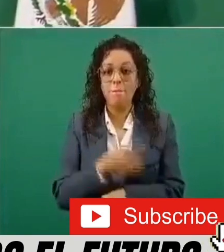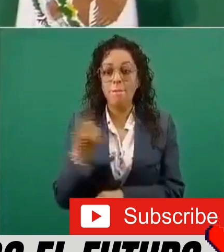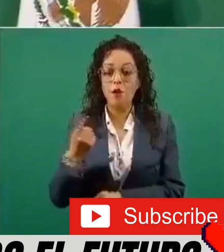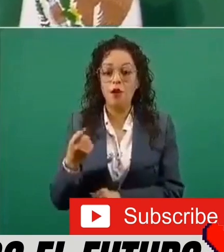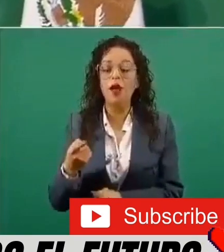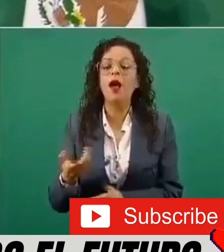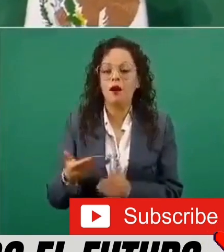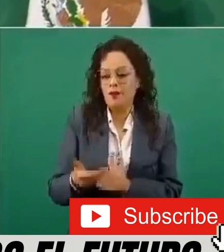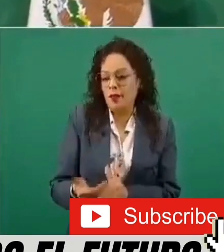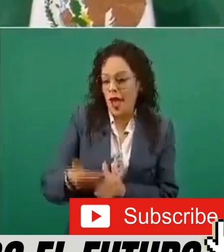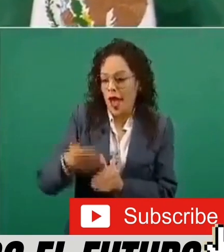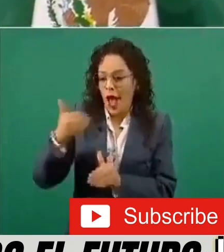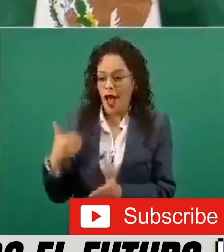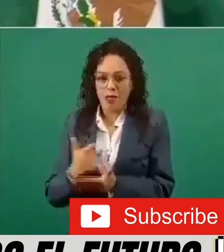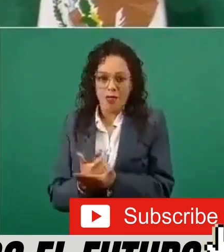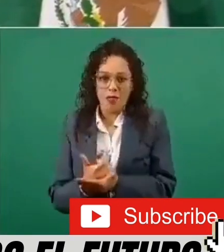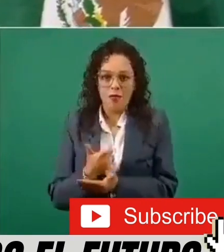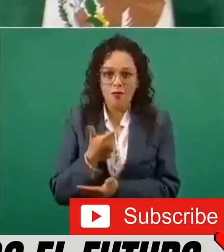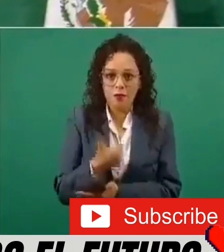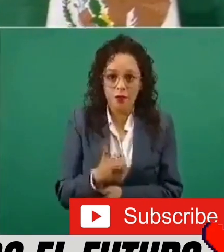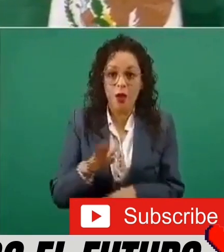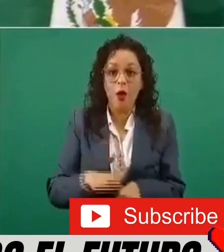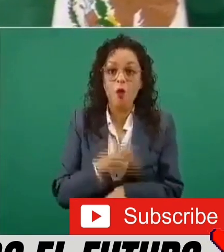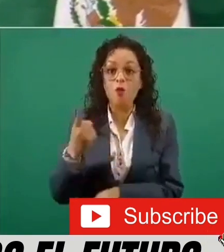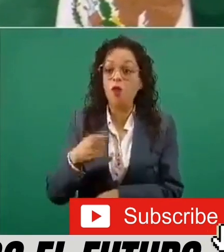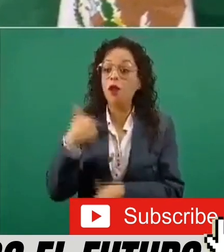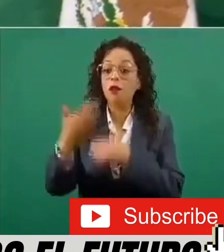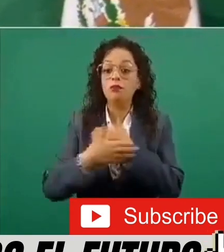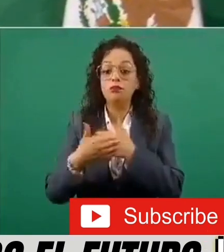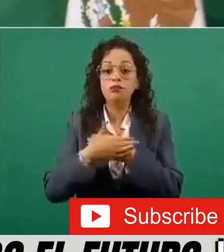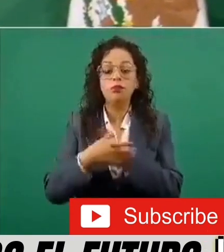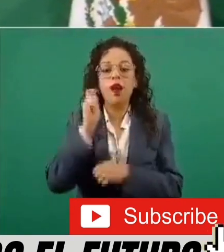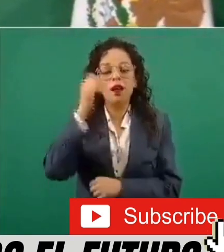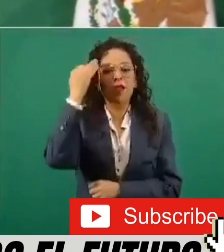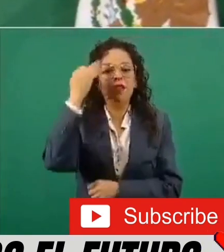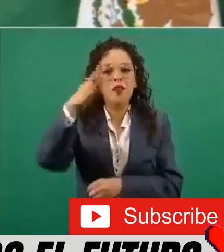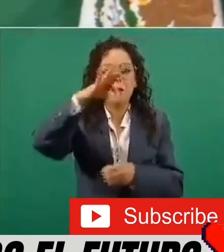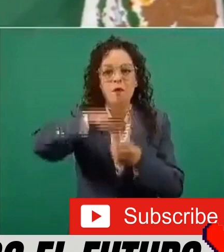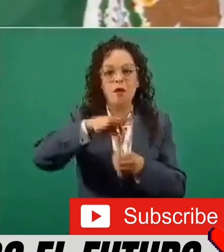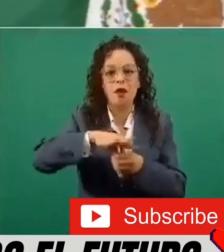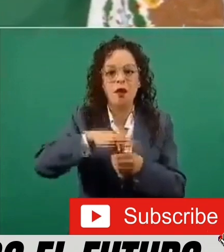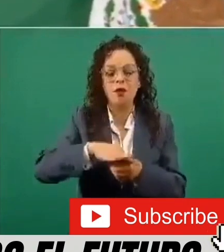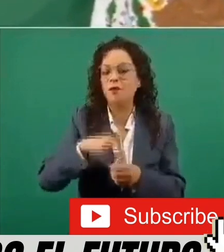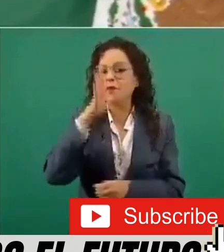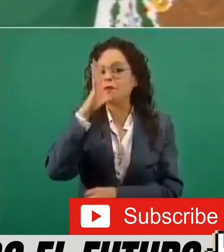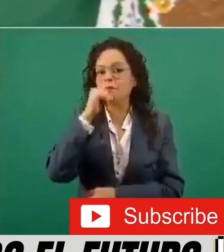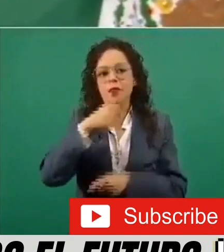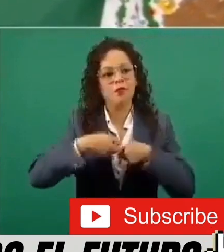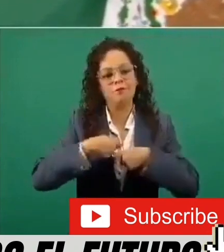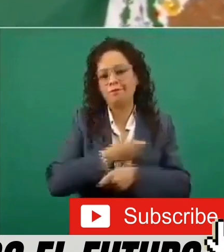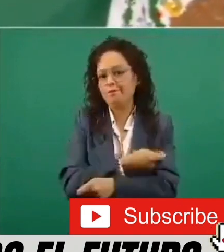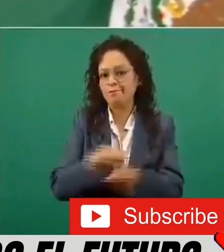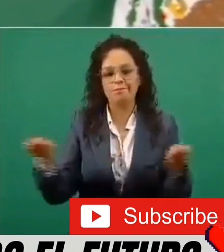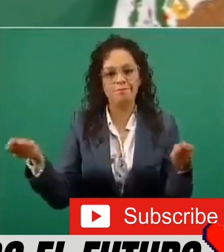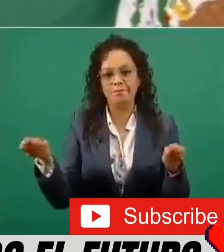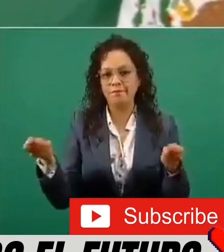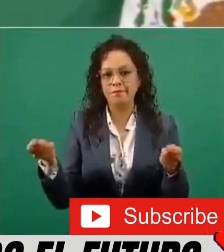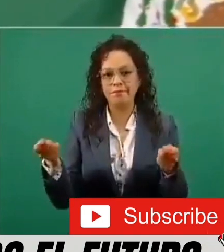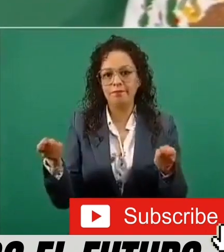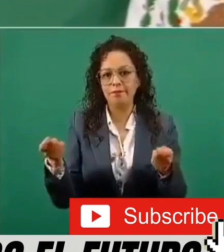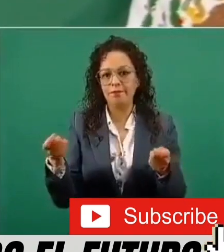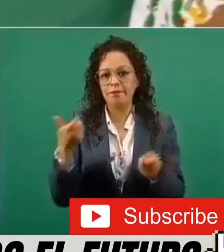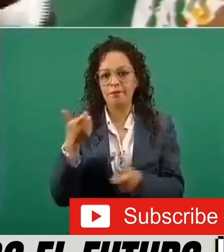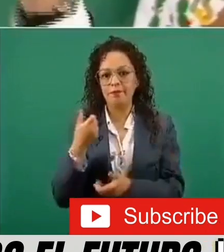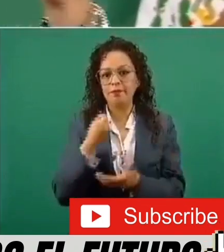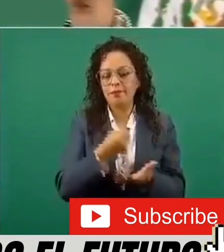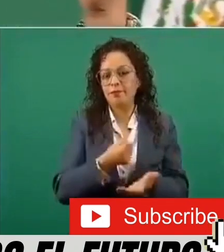anunciado en este programa, apegándonos al calendario de pagos, pero en esta ocasión, el día 13, como cae domingo, entonces, ¿qué pasa